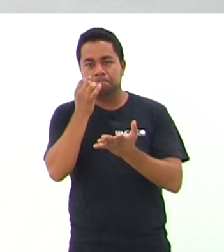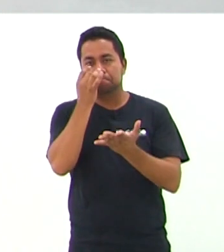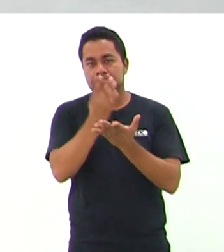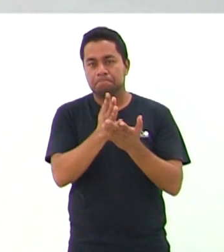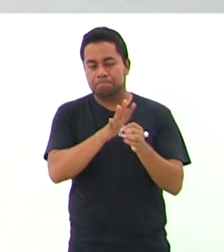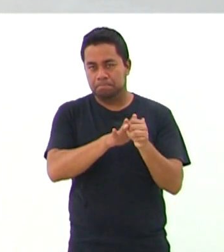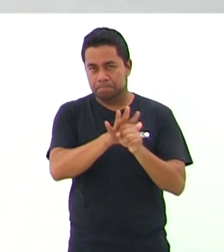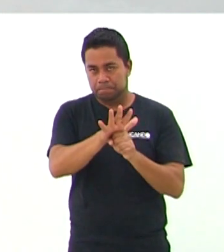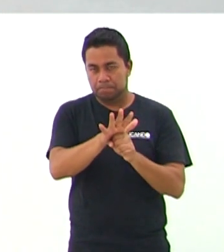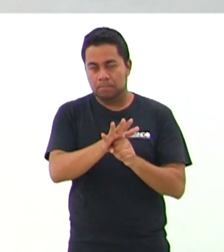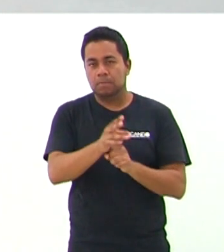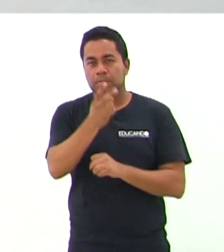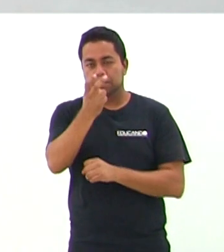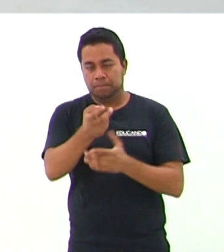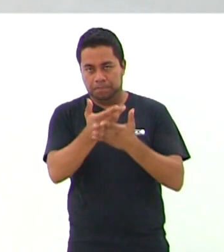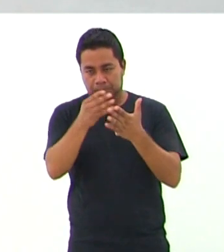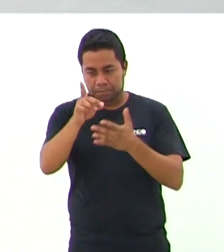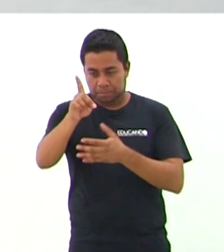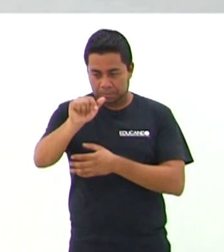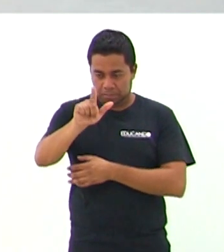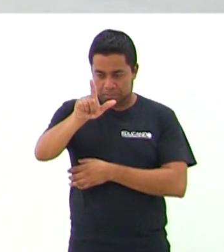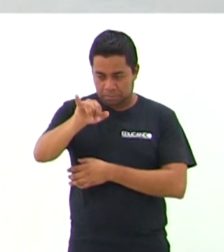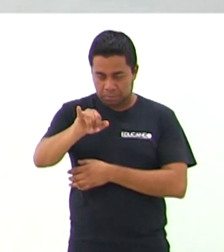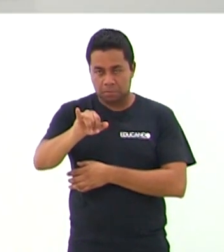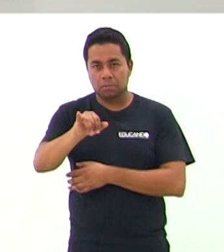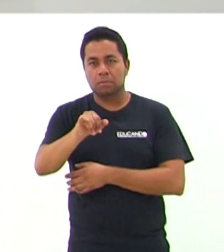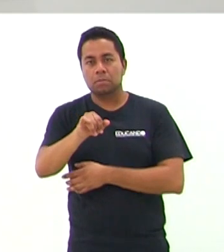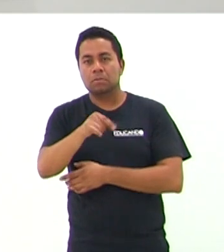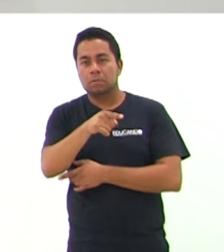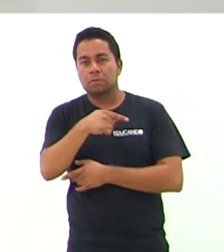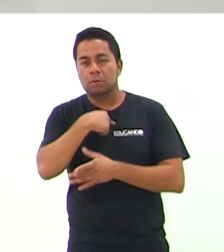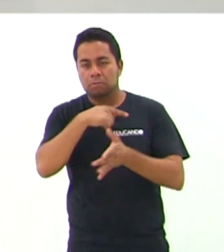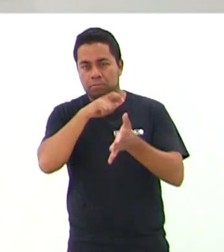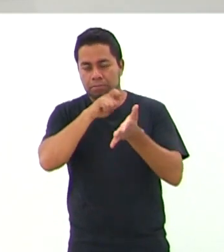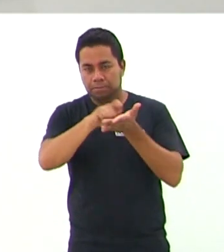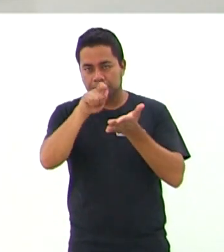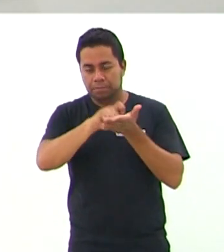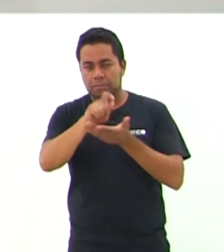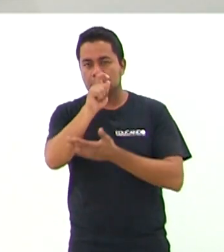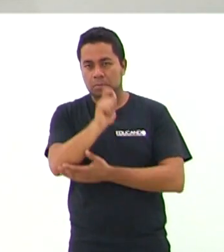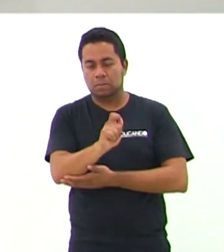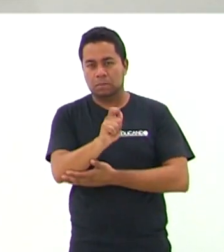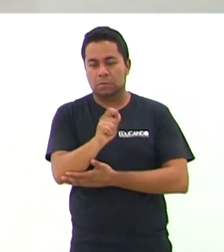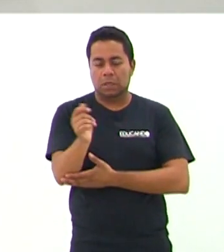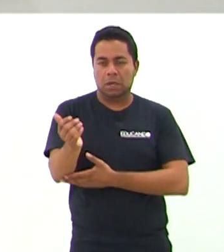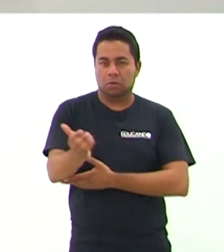lo tanto, Salvador Dalí, vamos a poner aquí